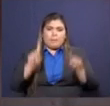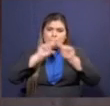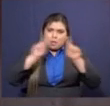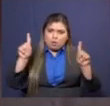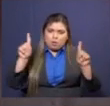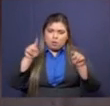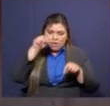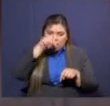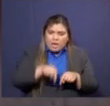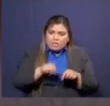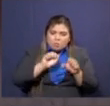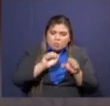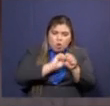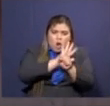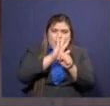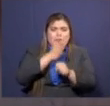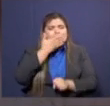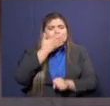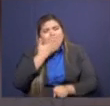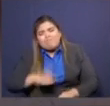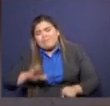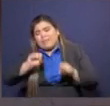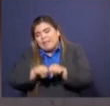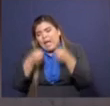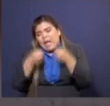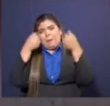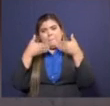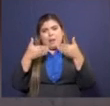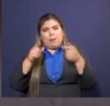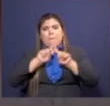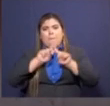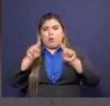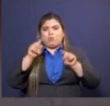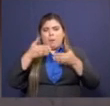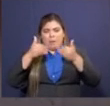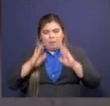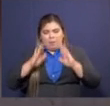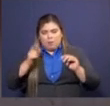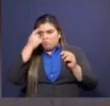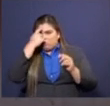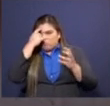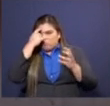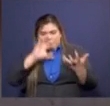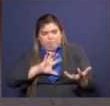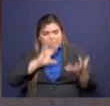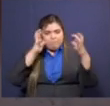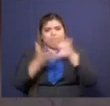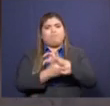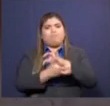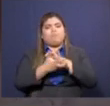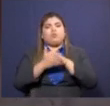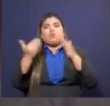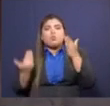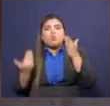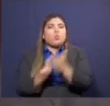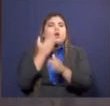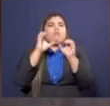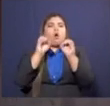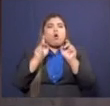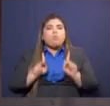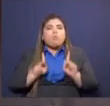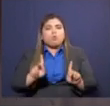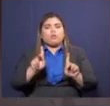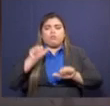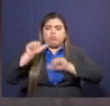Convertiremos esta desgracia en la oportunidad que requiere Panamá para ir superando